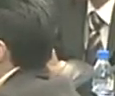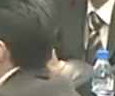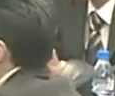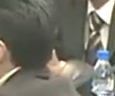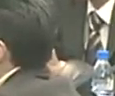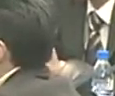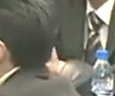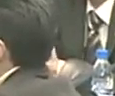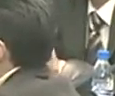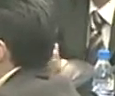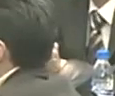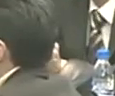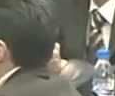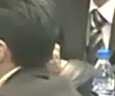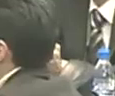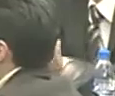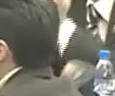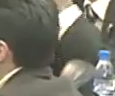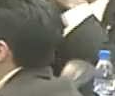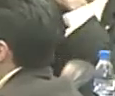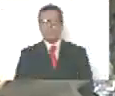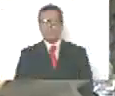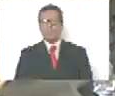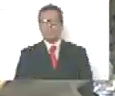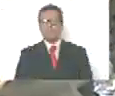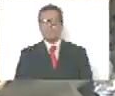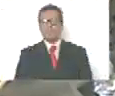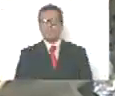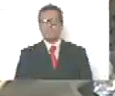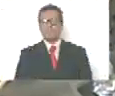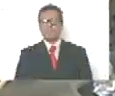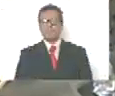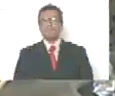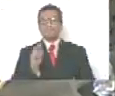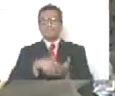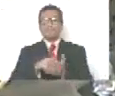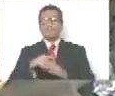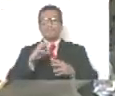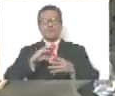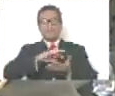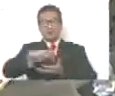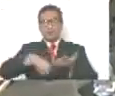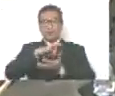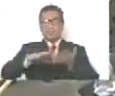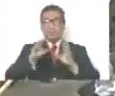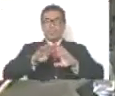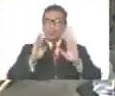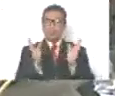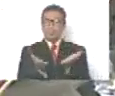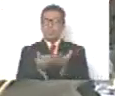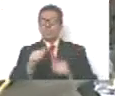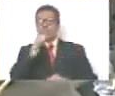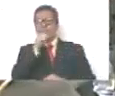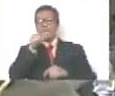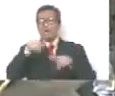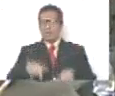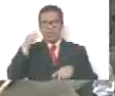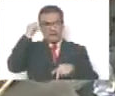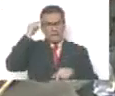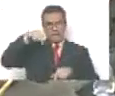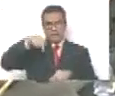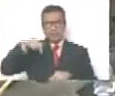explicaciones. Más pienso que en el futuro algunas guerras y unos grandes conflictos en el mundo serán por el agua, como ya los hay hoy. el caso